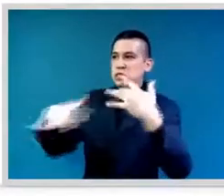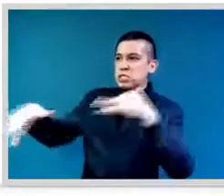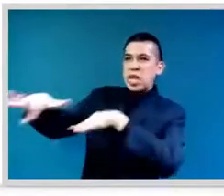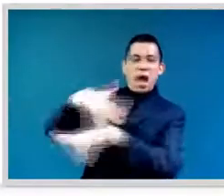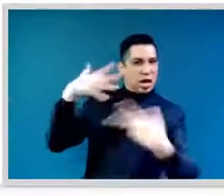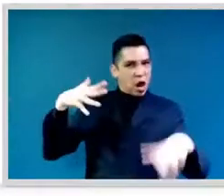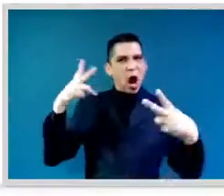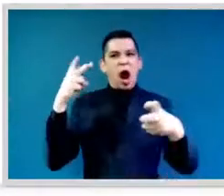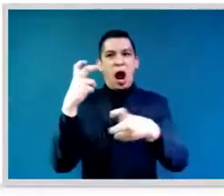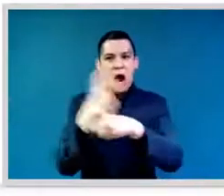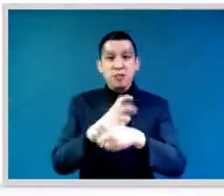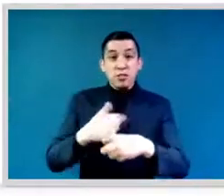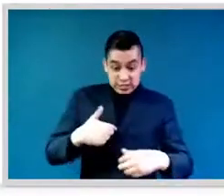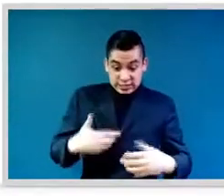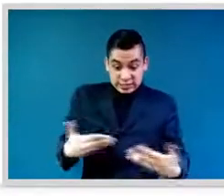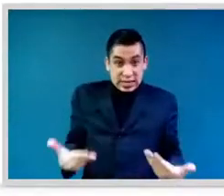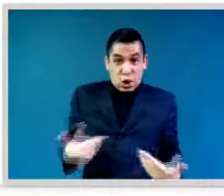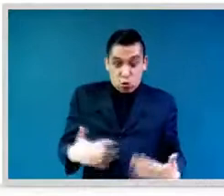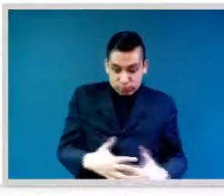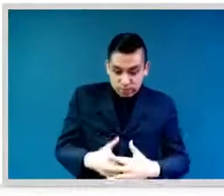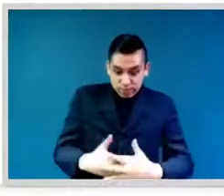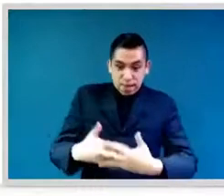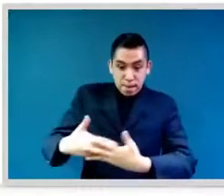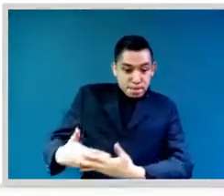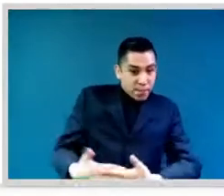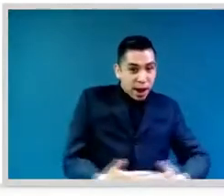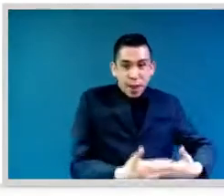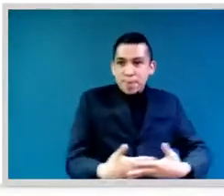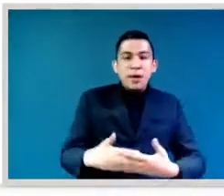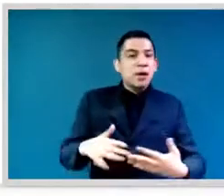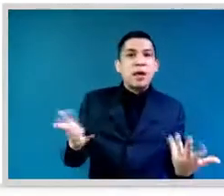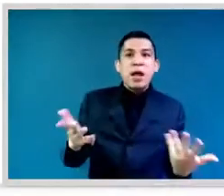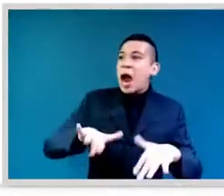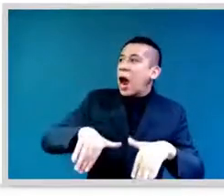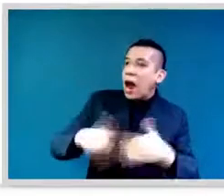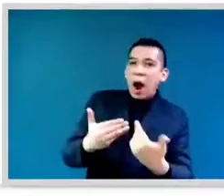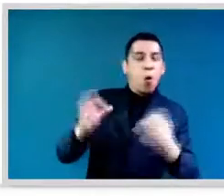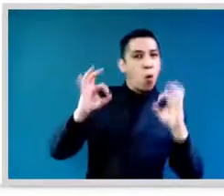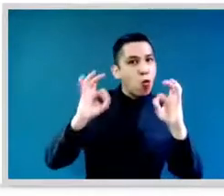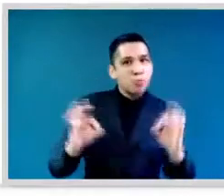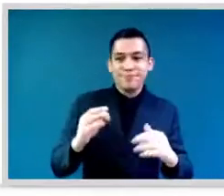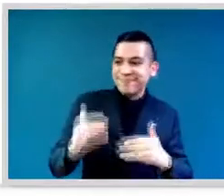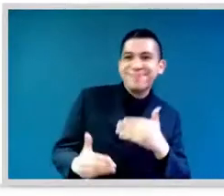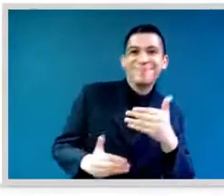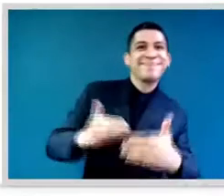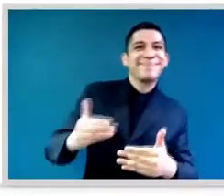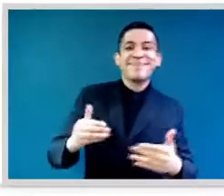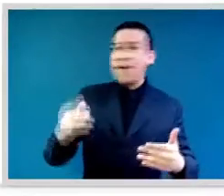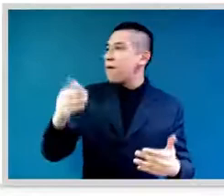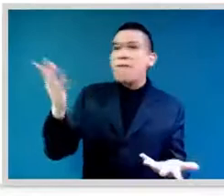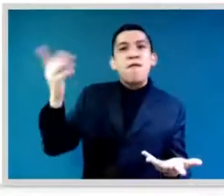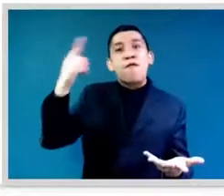caminos de tener que definir lo que yo denomino un auténtico proceso de penalización de su maternidad. Entonces,